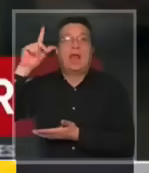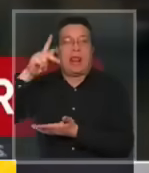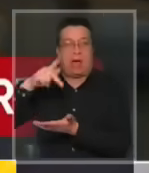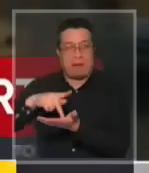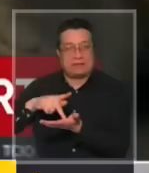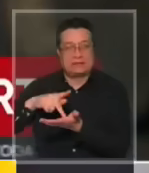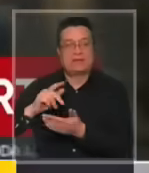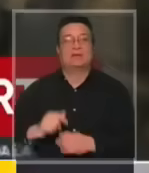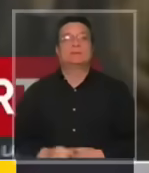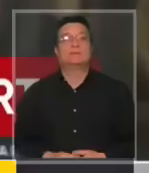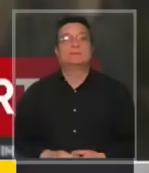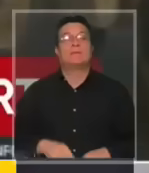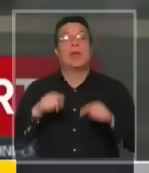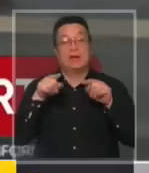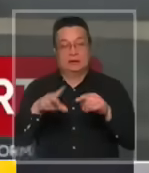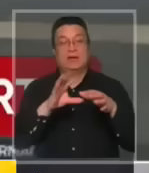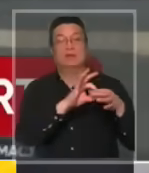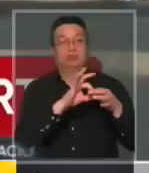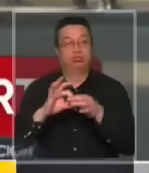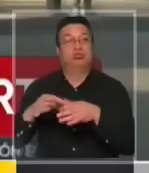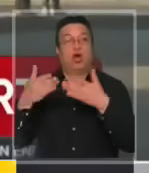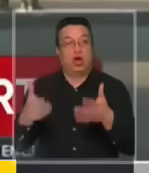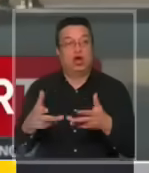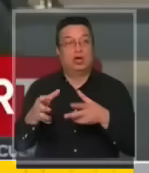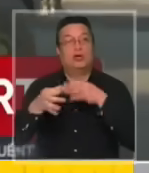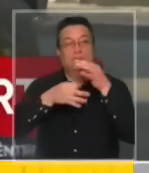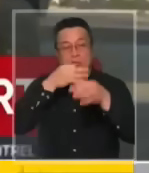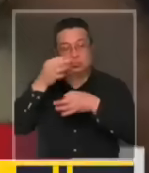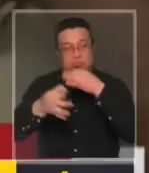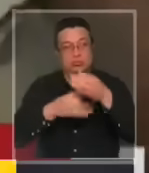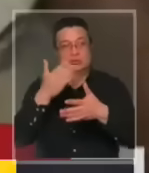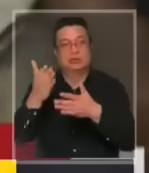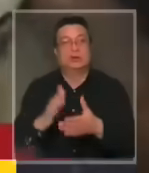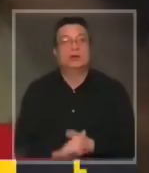Parte entonces de lo ocurrido hoy. Lo escuchamos.